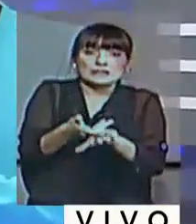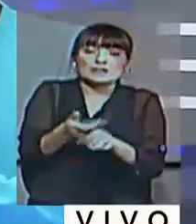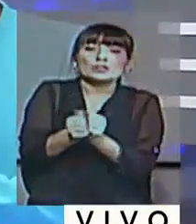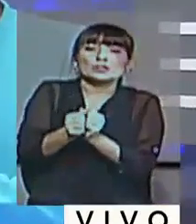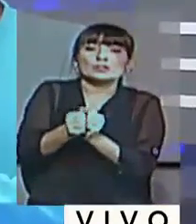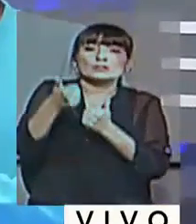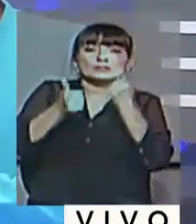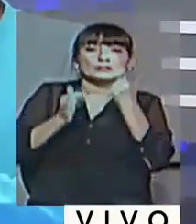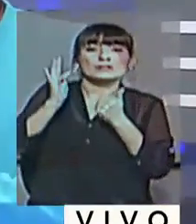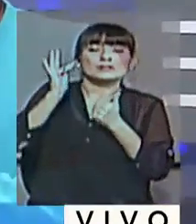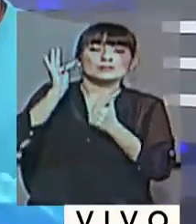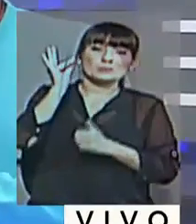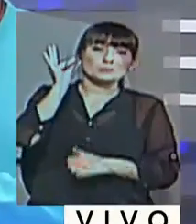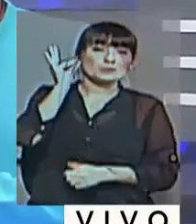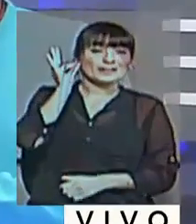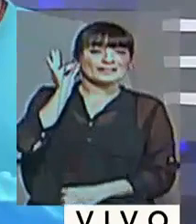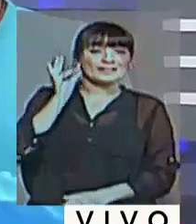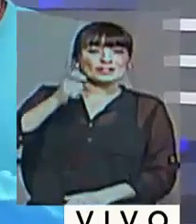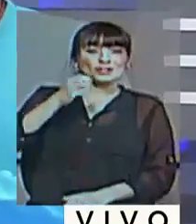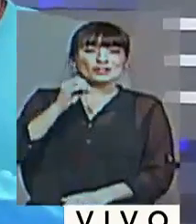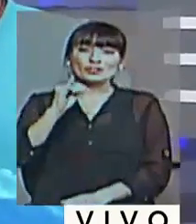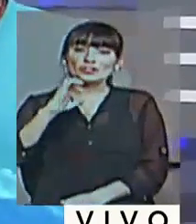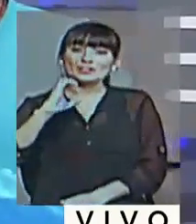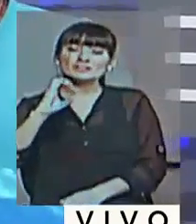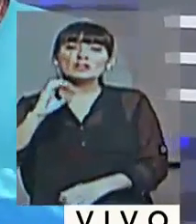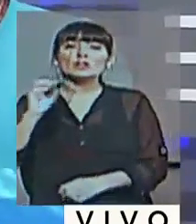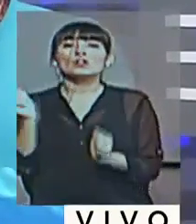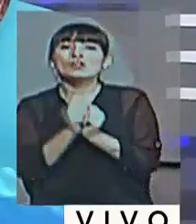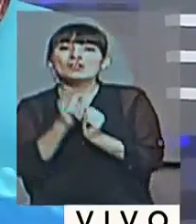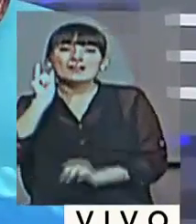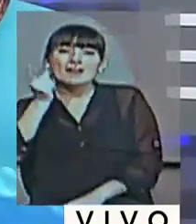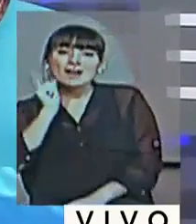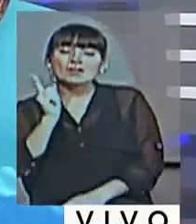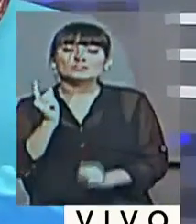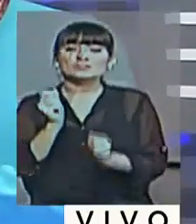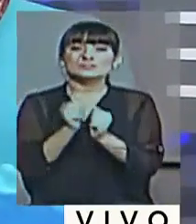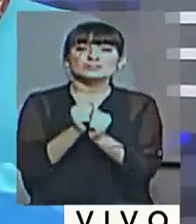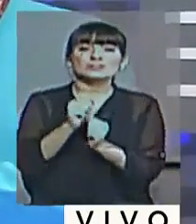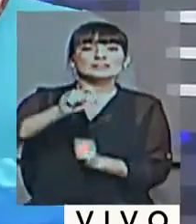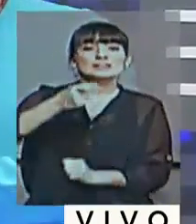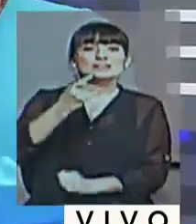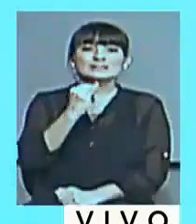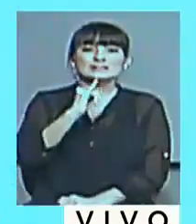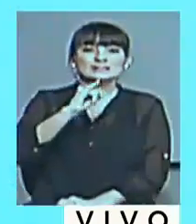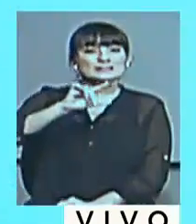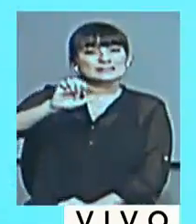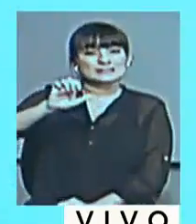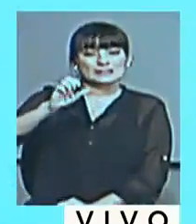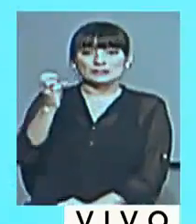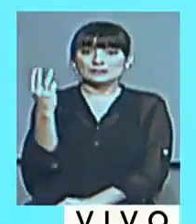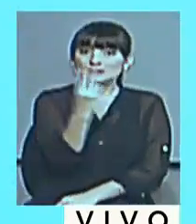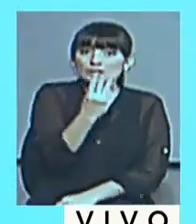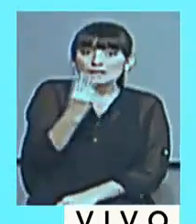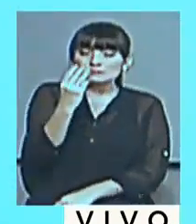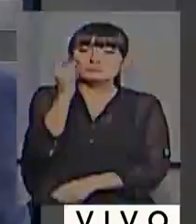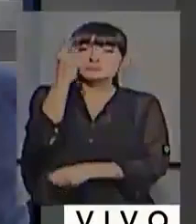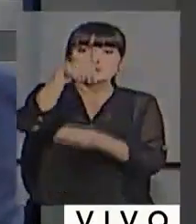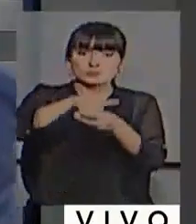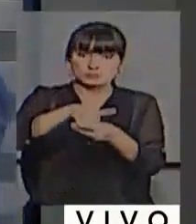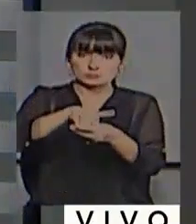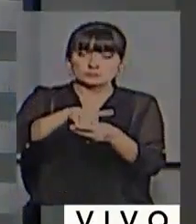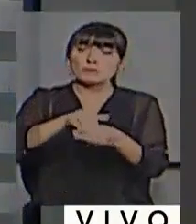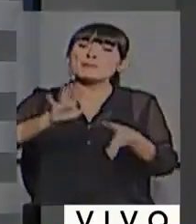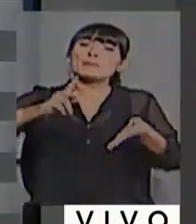Carolina Goic, con Ricardo Lagos, con Alejandro Guillé. Los temas ¿Pero el problema más partió